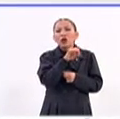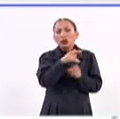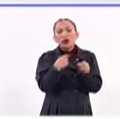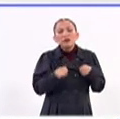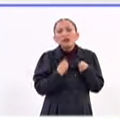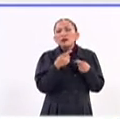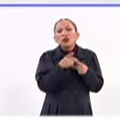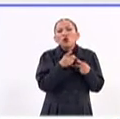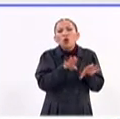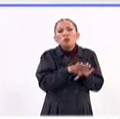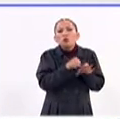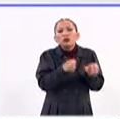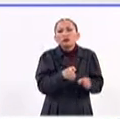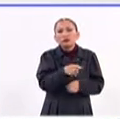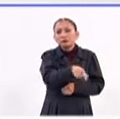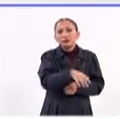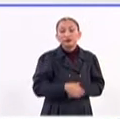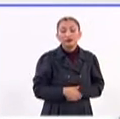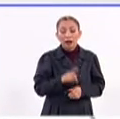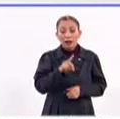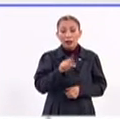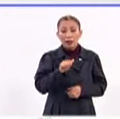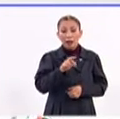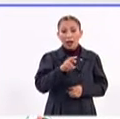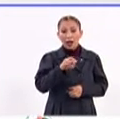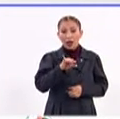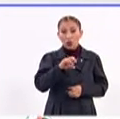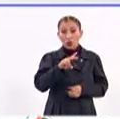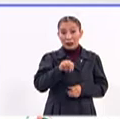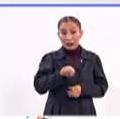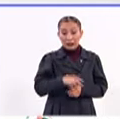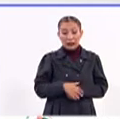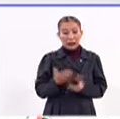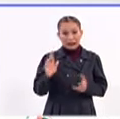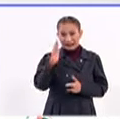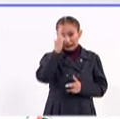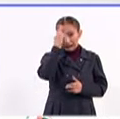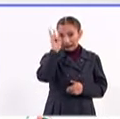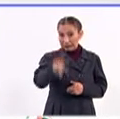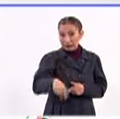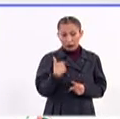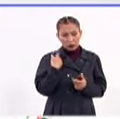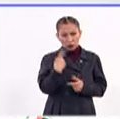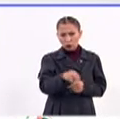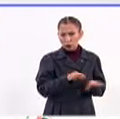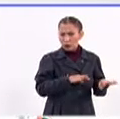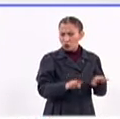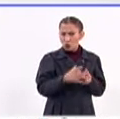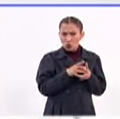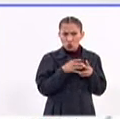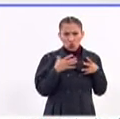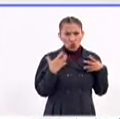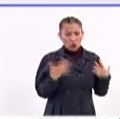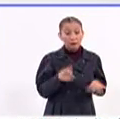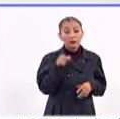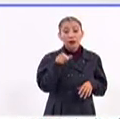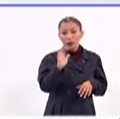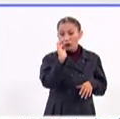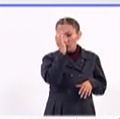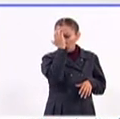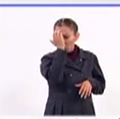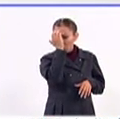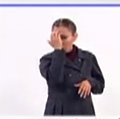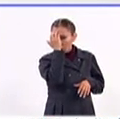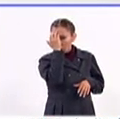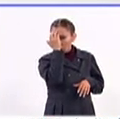momento? Bueno, Darwin, o sea, hay que reconocer ese gran trabajo que hizo al